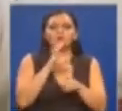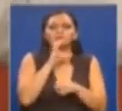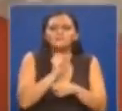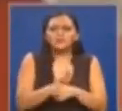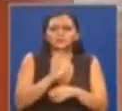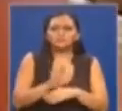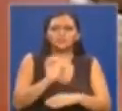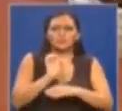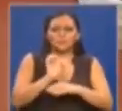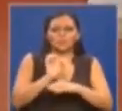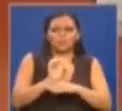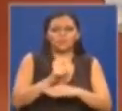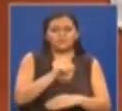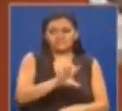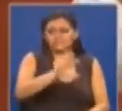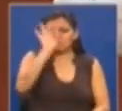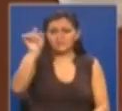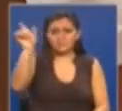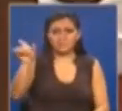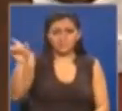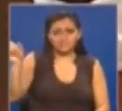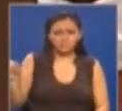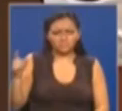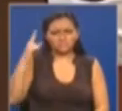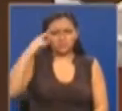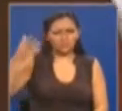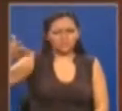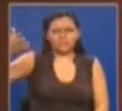lo que tenemos que cambiar. Que tipos como Fausto Cobo, con esa